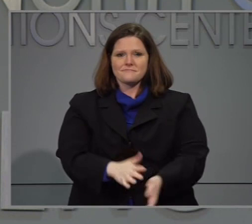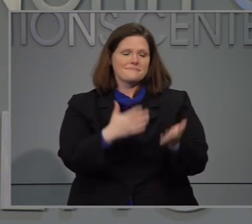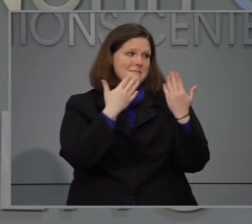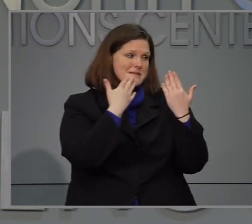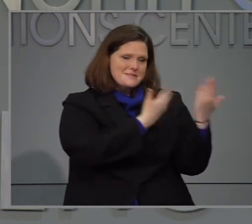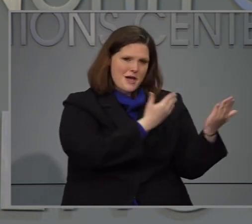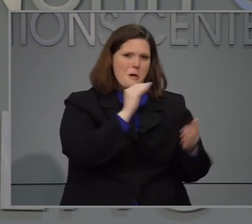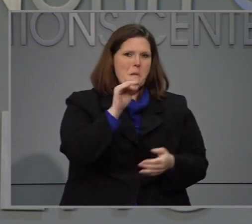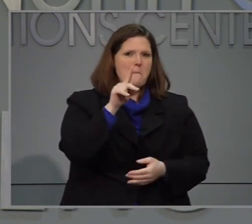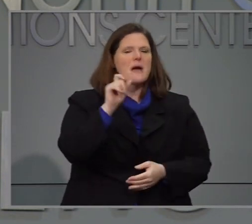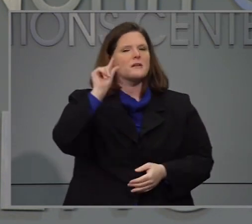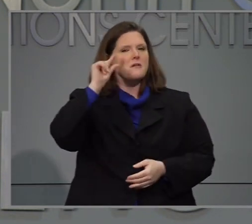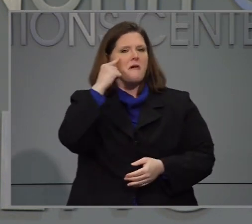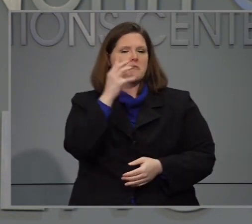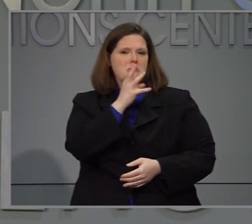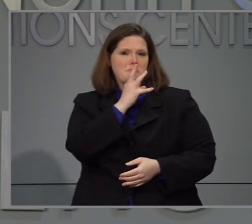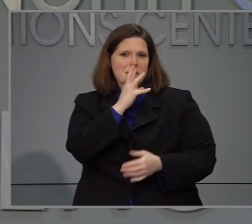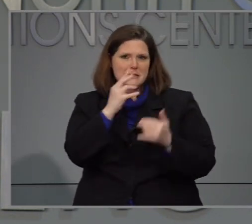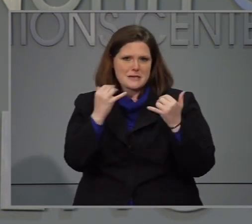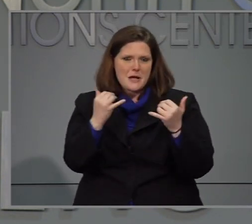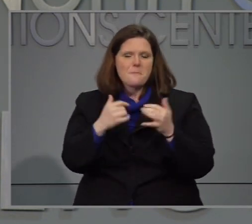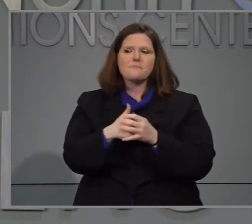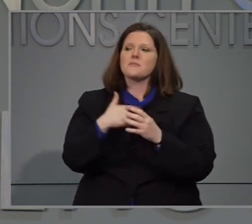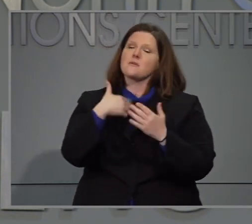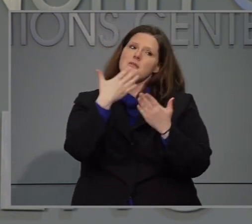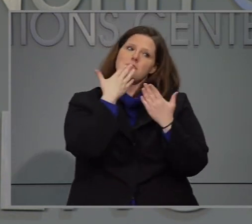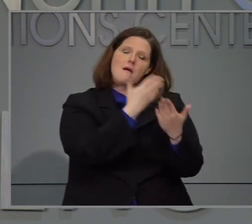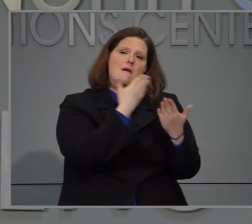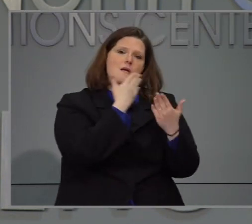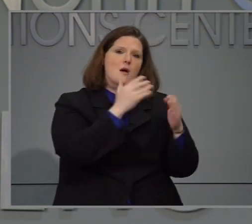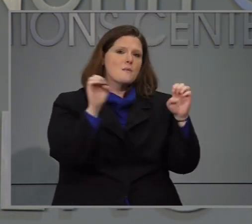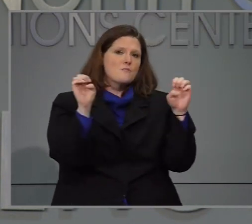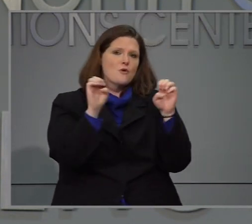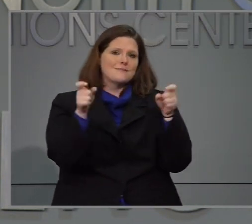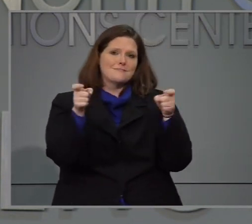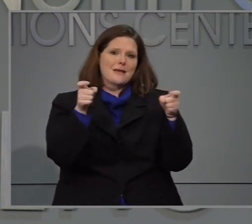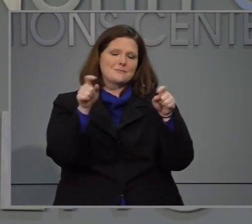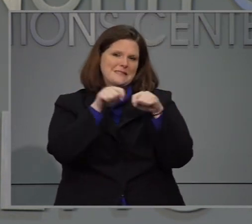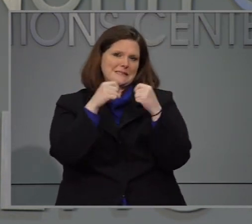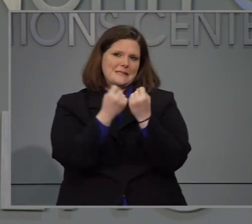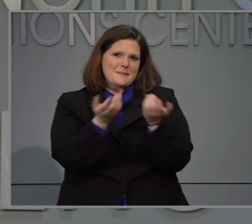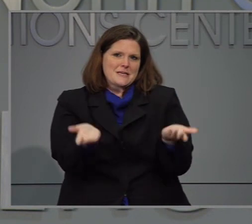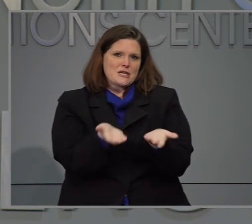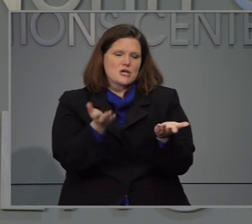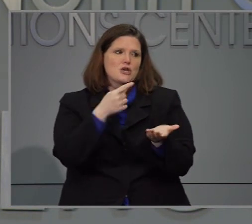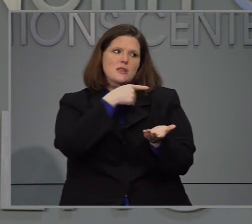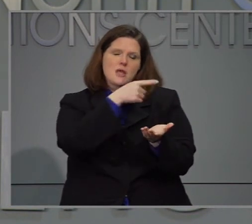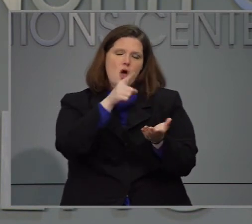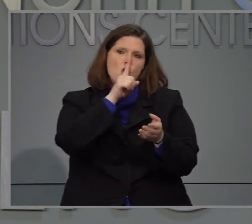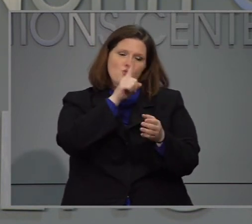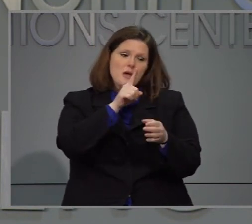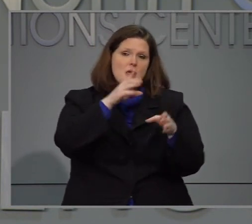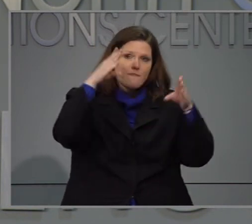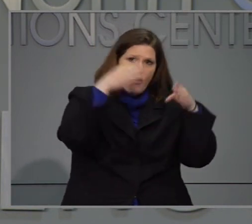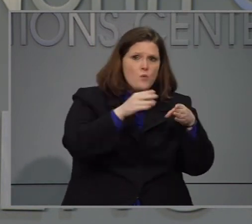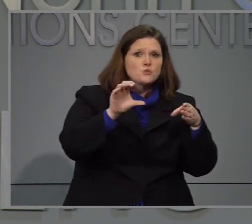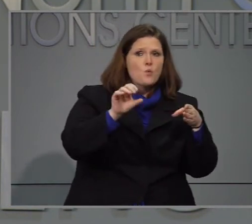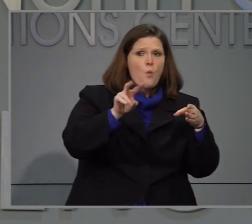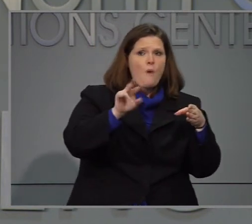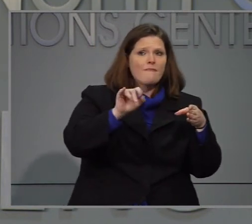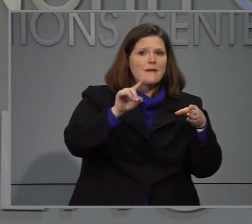Gracias, Mike. Agradezco a todas las personas que trabajan en el Centro de Emergencia,